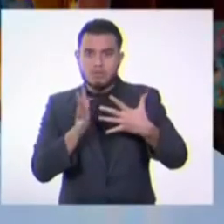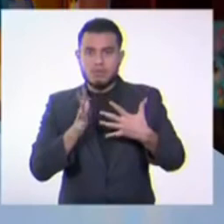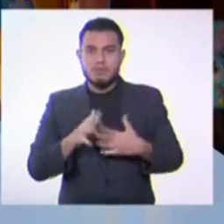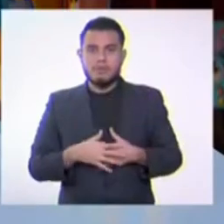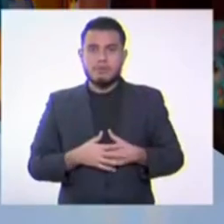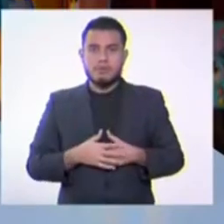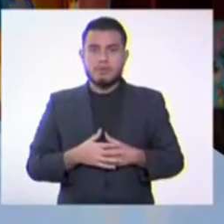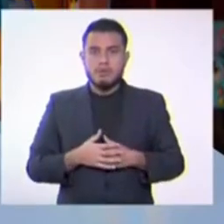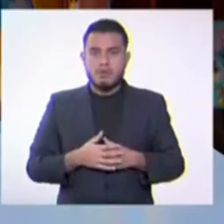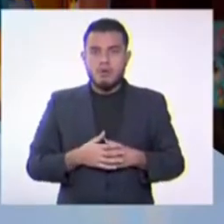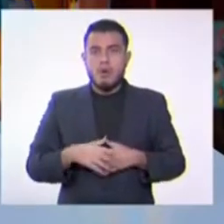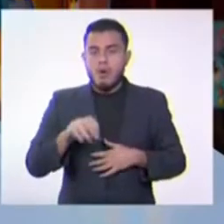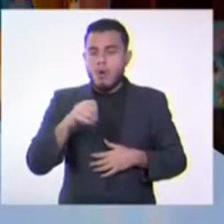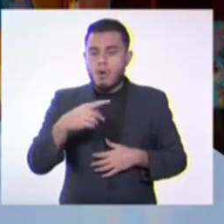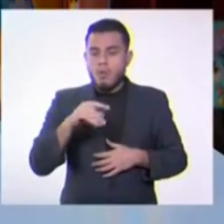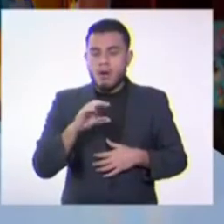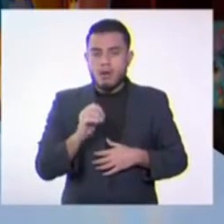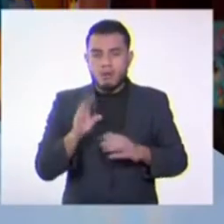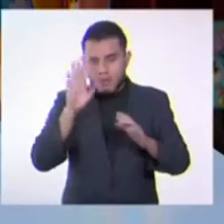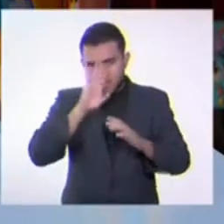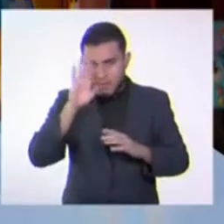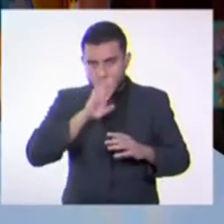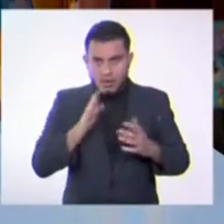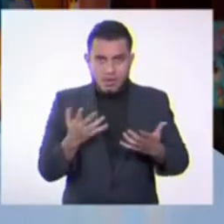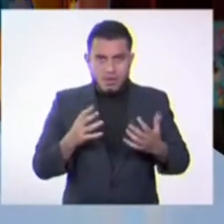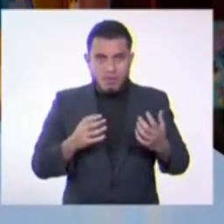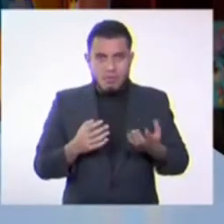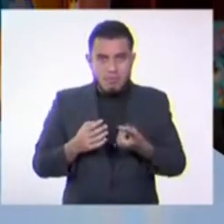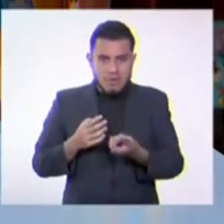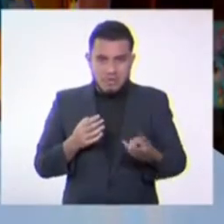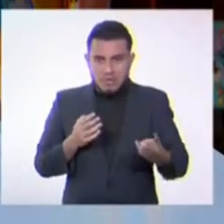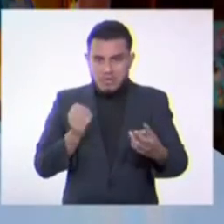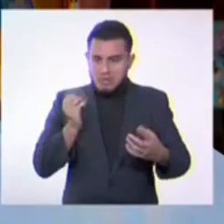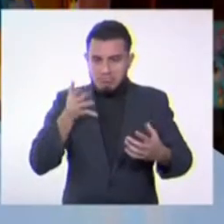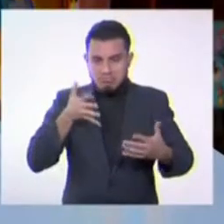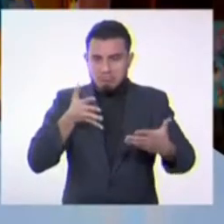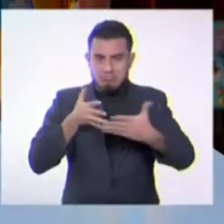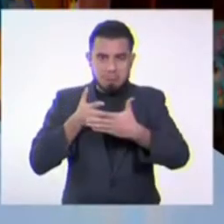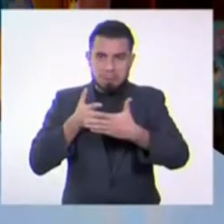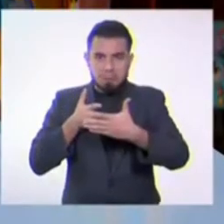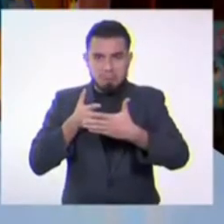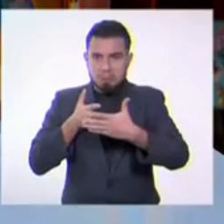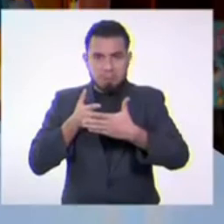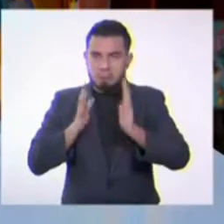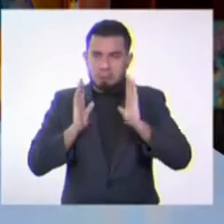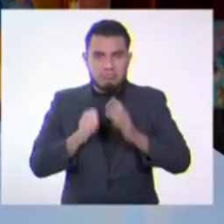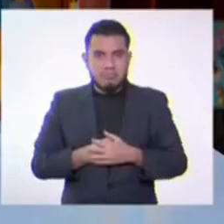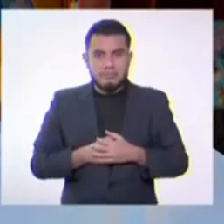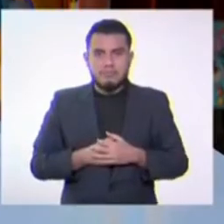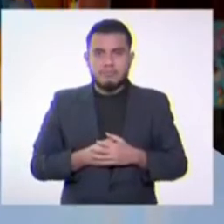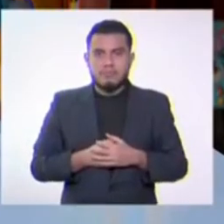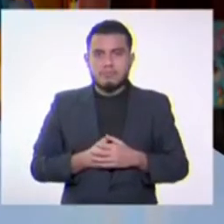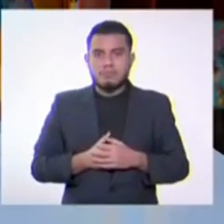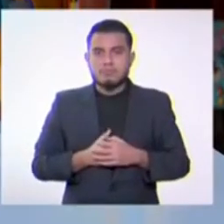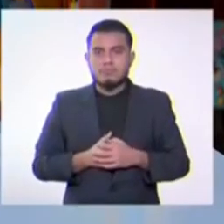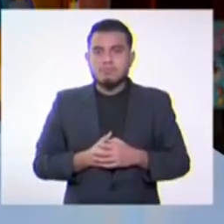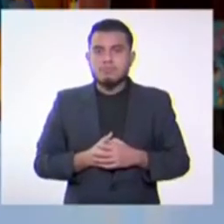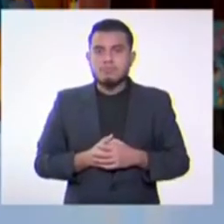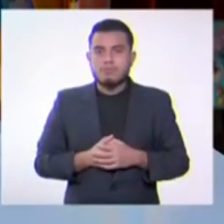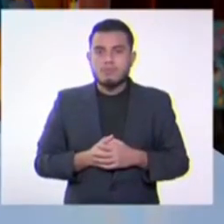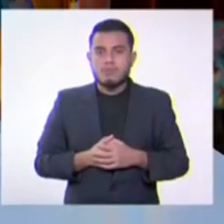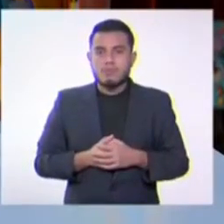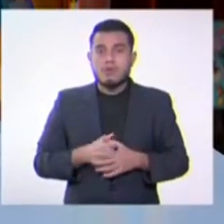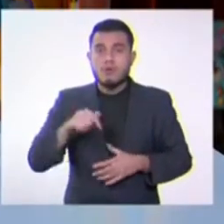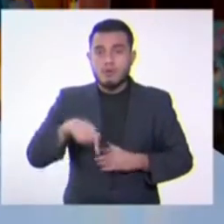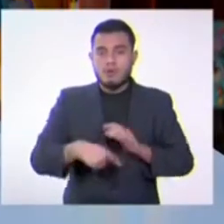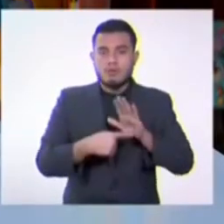un material opaco es aquel material que impide el paso de la luz. Con